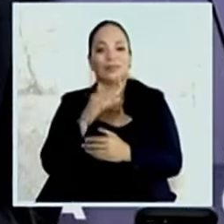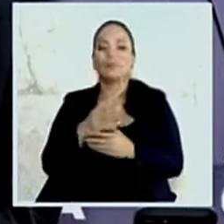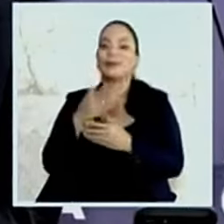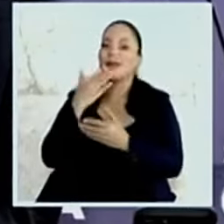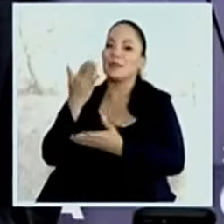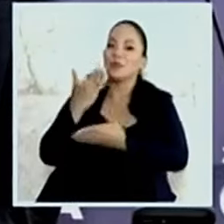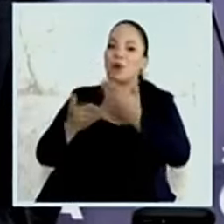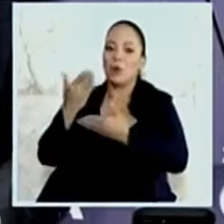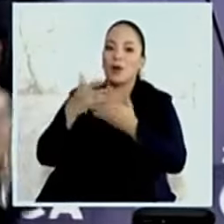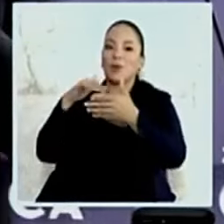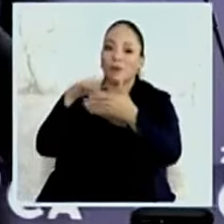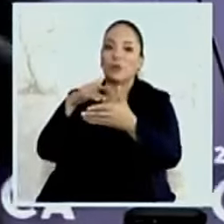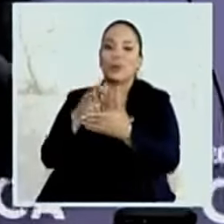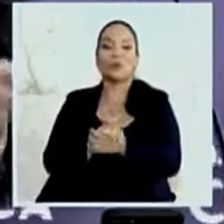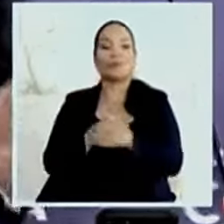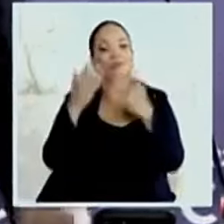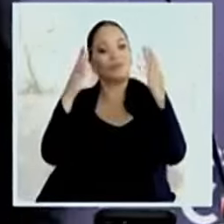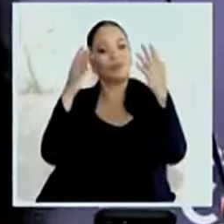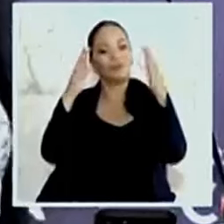Jairo Alemán.